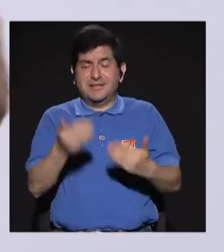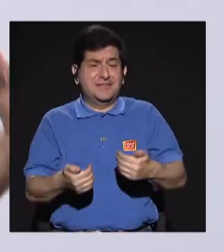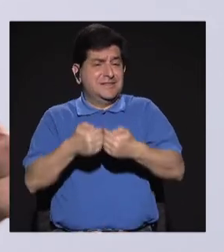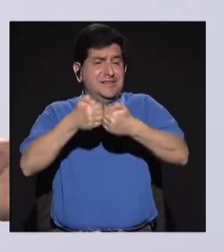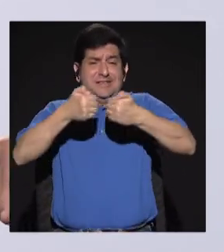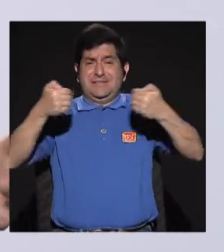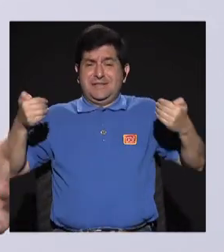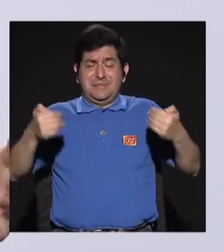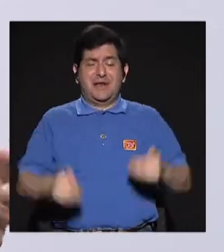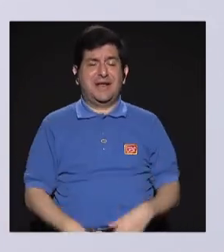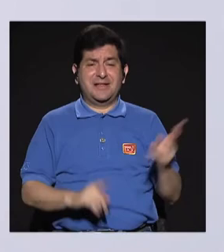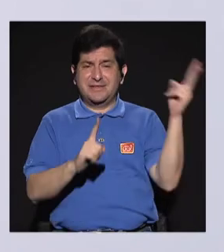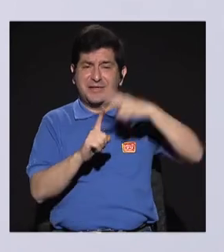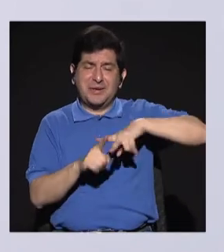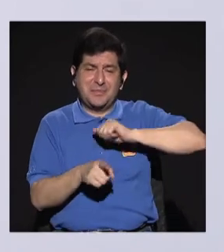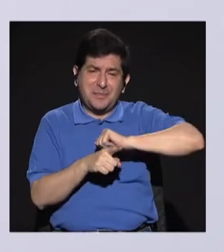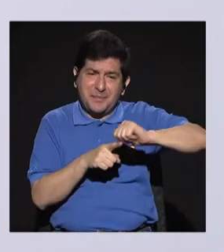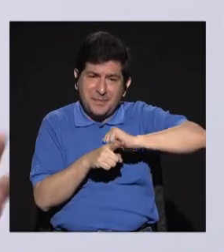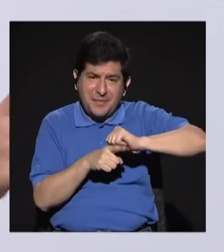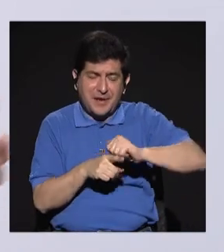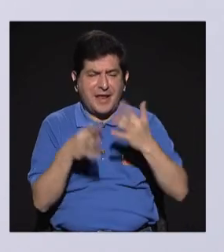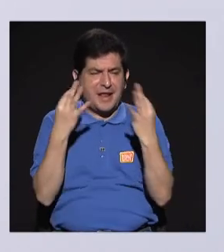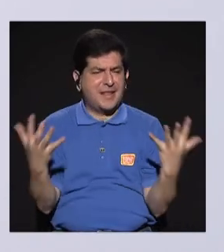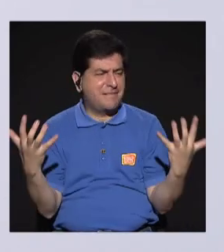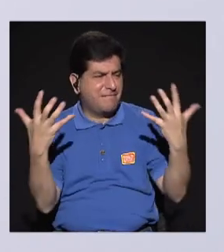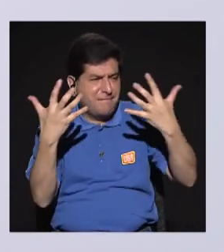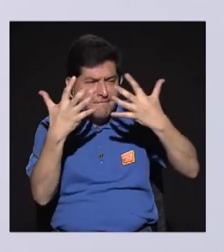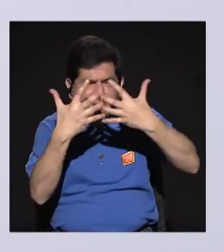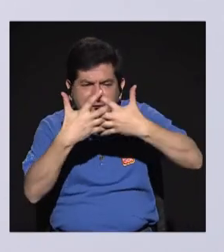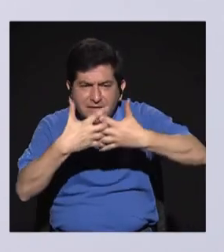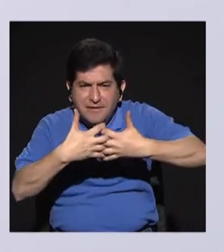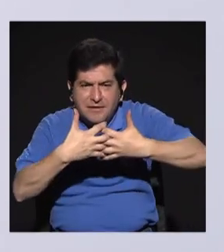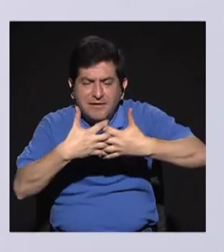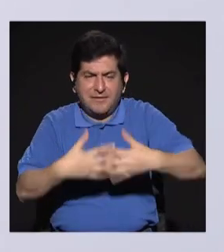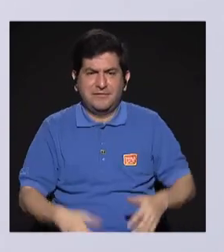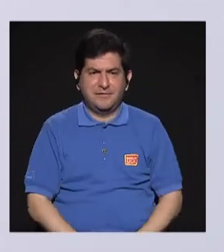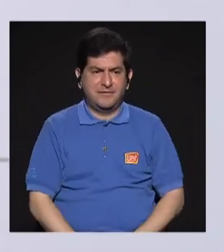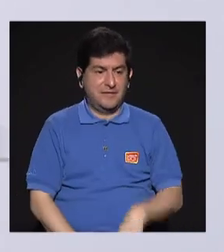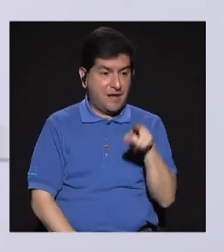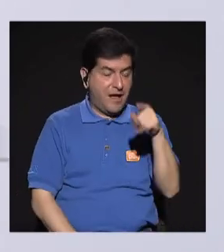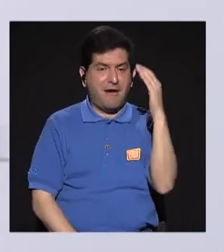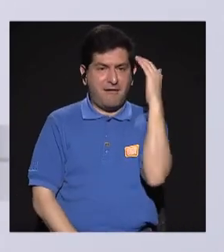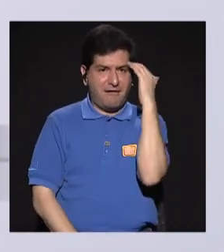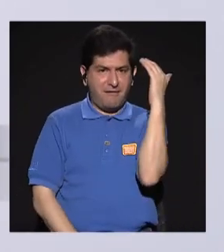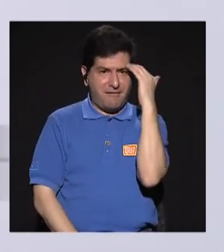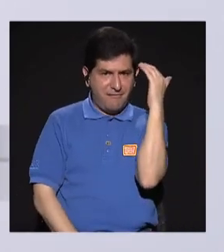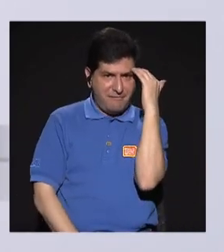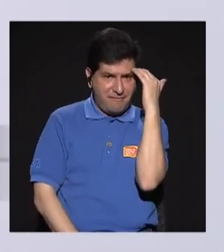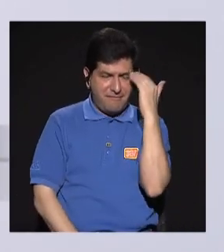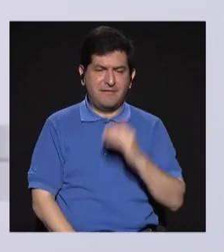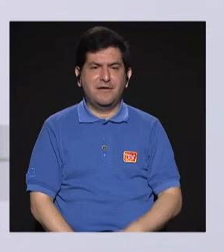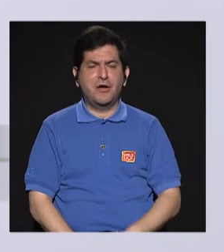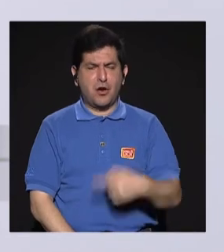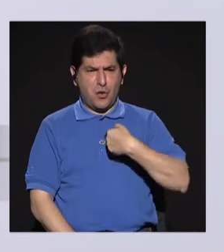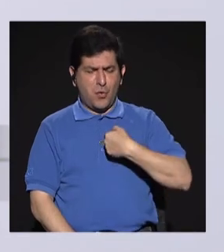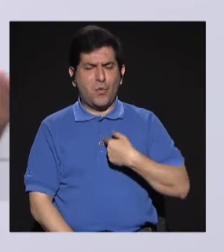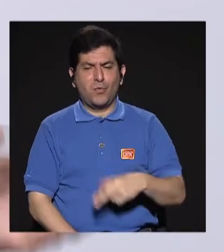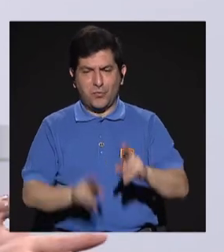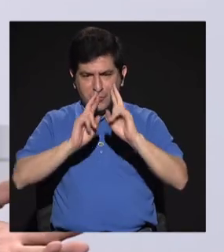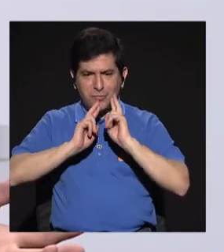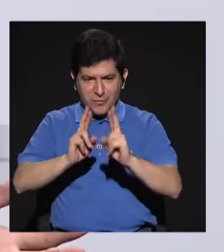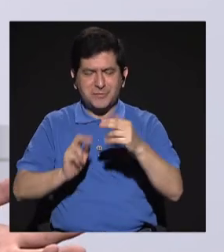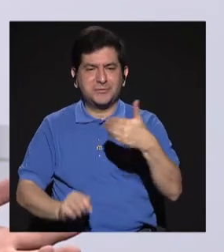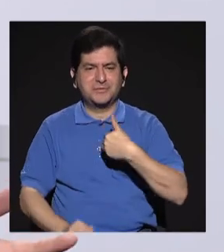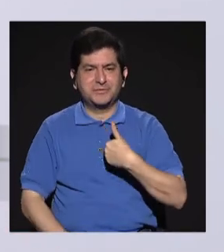distantes digámoslo así en la práctica entonces era lograr amalgamar ese esos esos conocimientos para